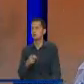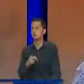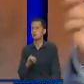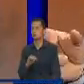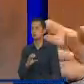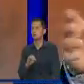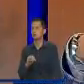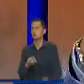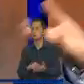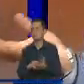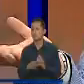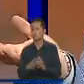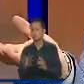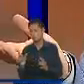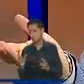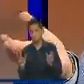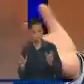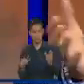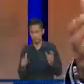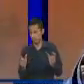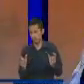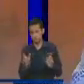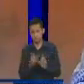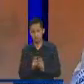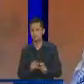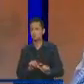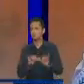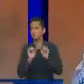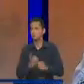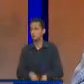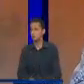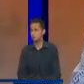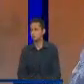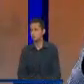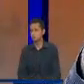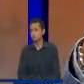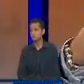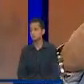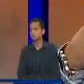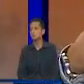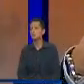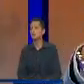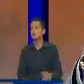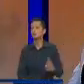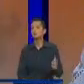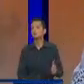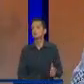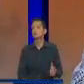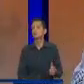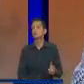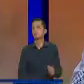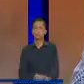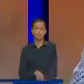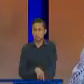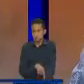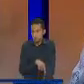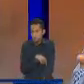una especie en otra para producir algo. Entonces, bajo esa visión, el tema más